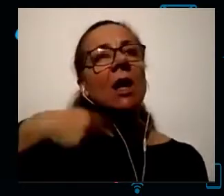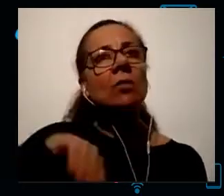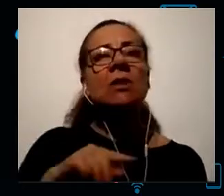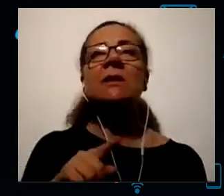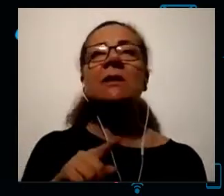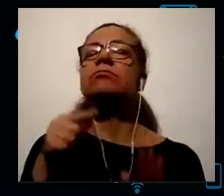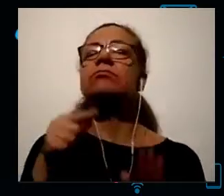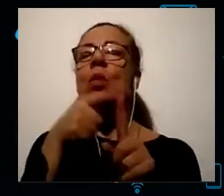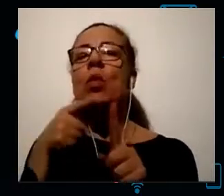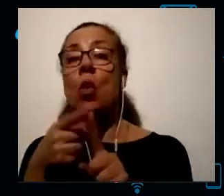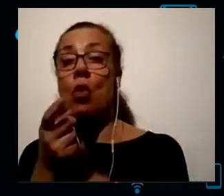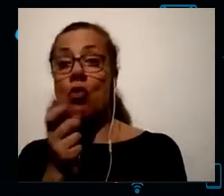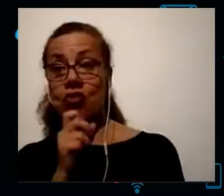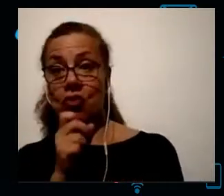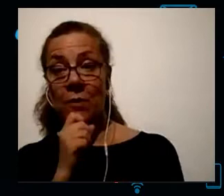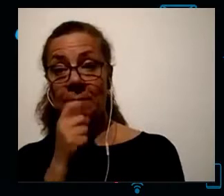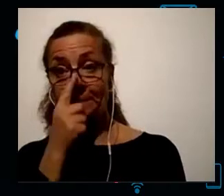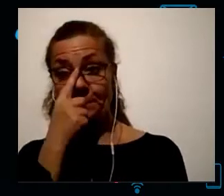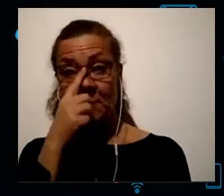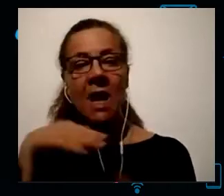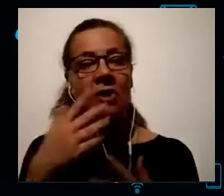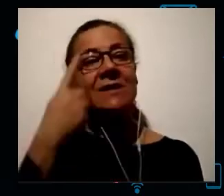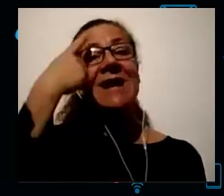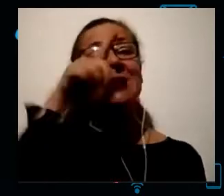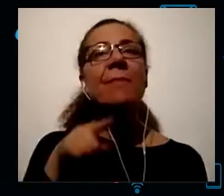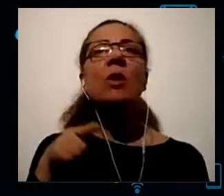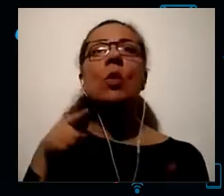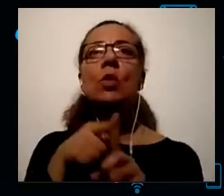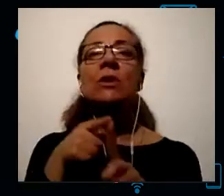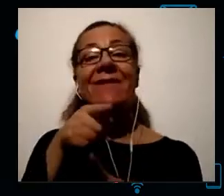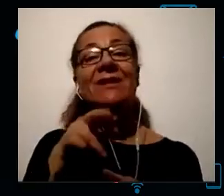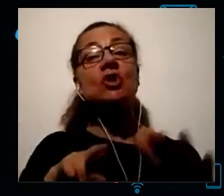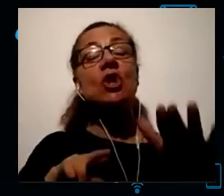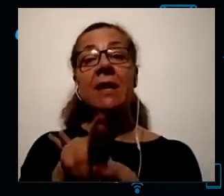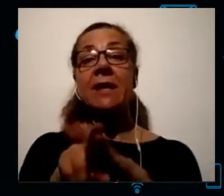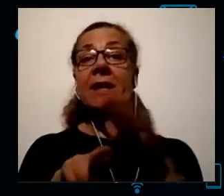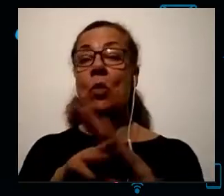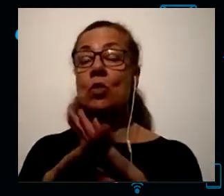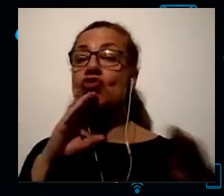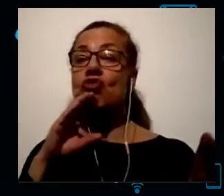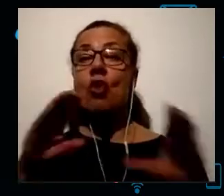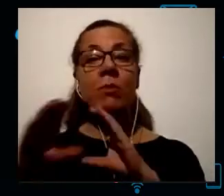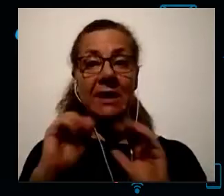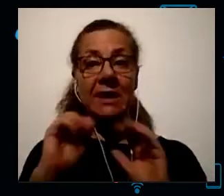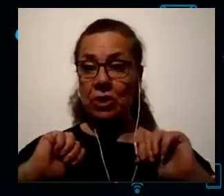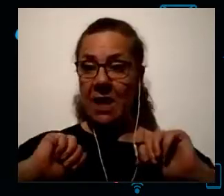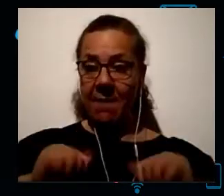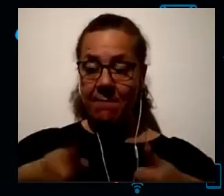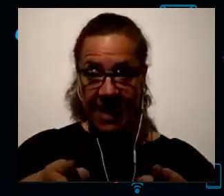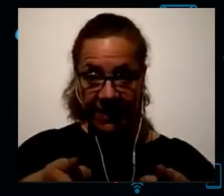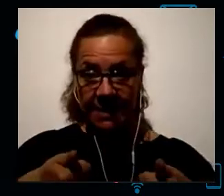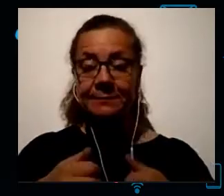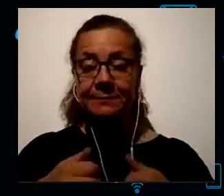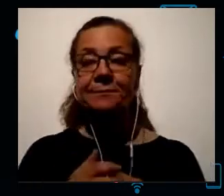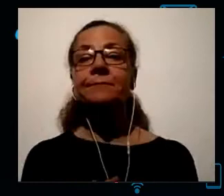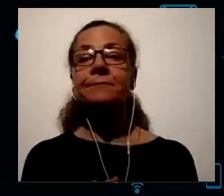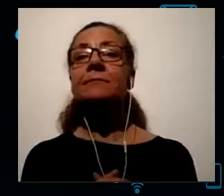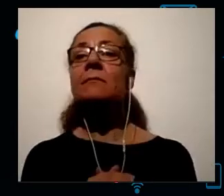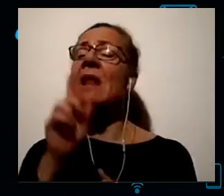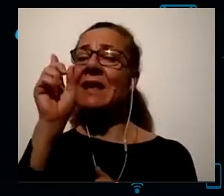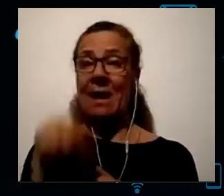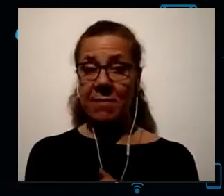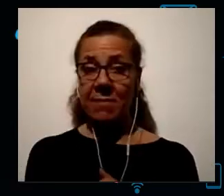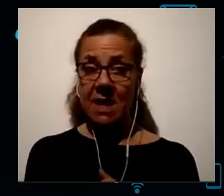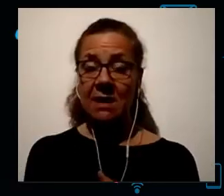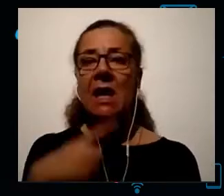uso para todas ellas pues bueno por un lado saber utilizar esos recursos comunicativos que van emergiendo y por otro lado también